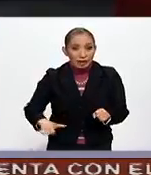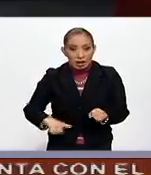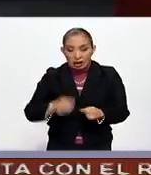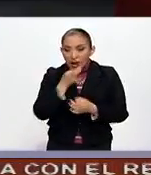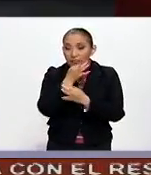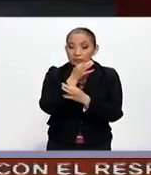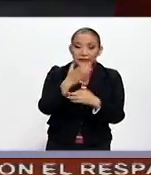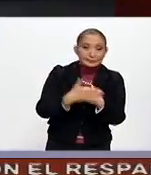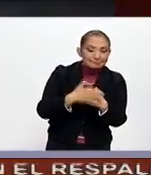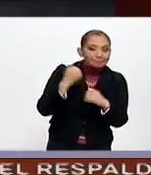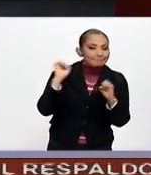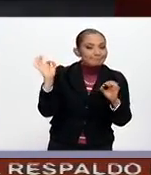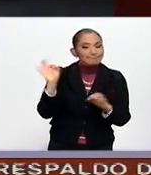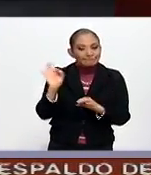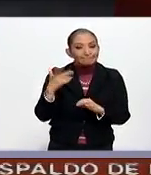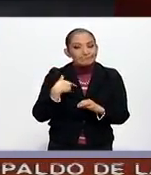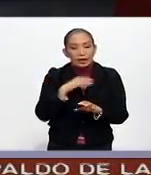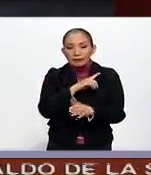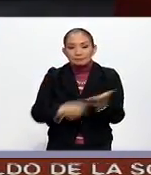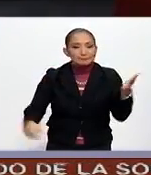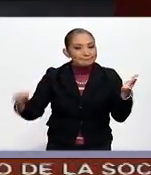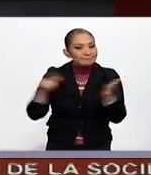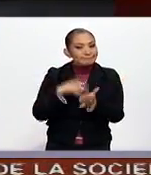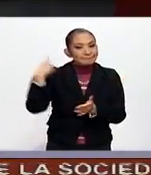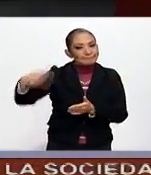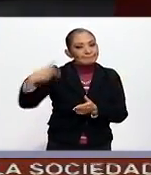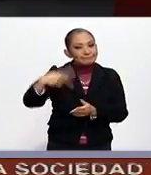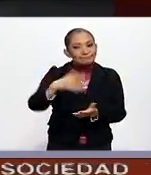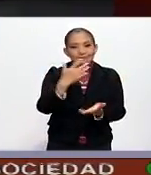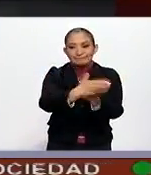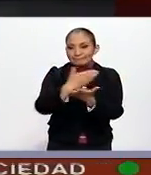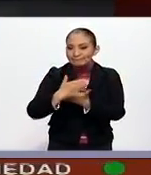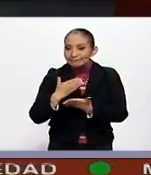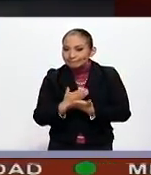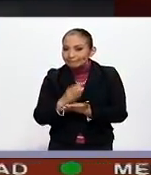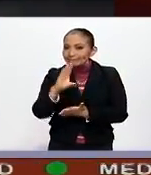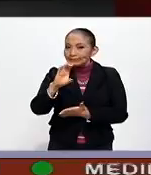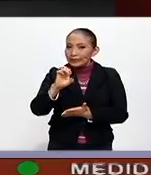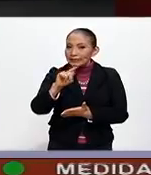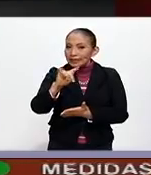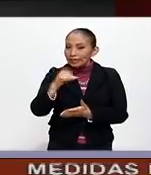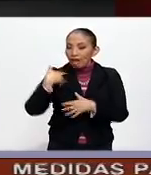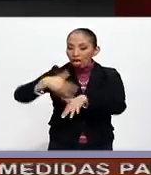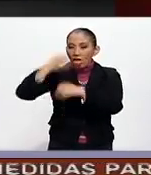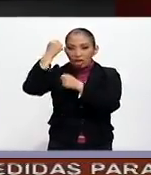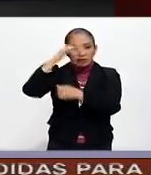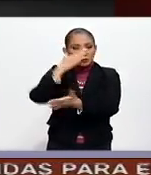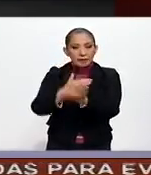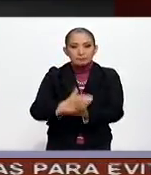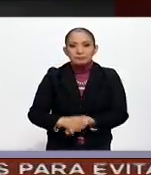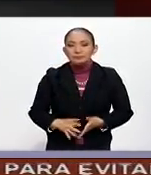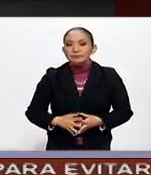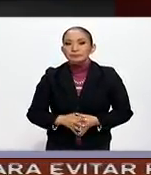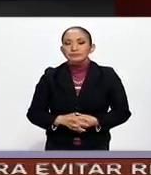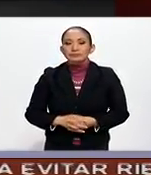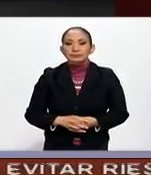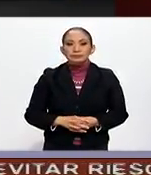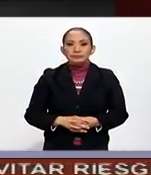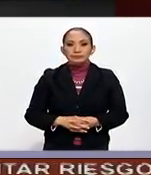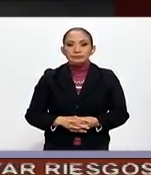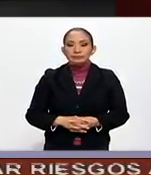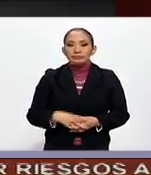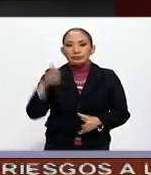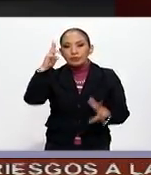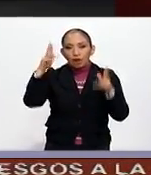Gobernación de que, pues, ya tienen que levantar los plantones y las manifestaciones?